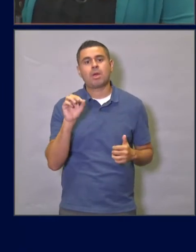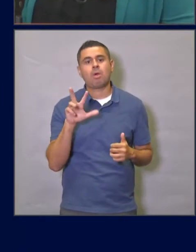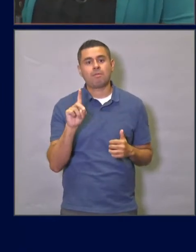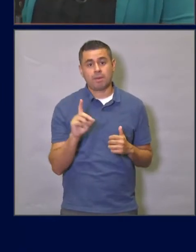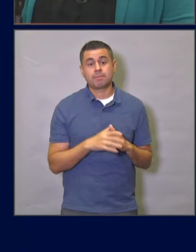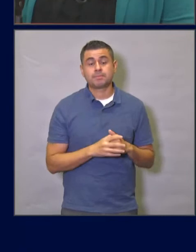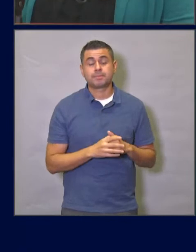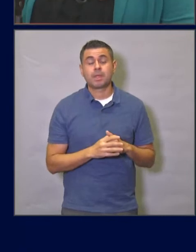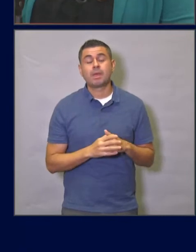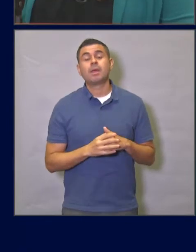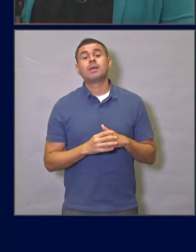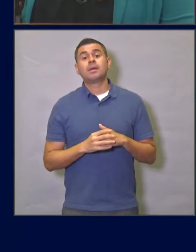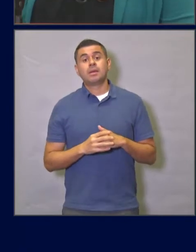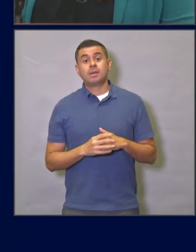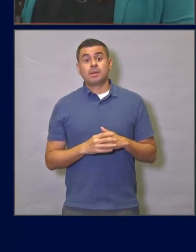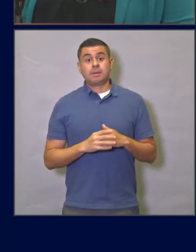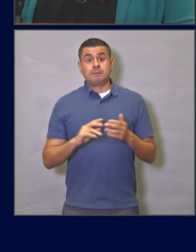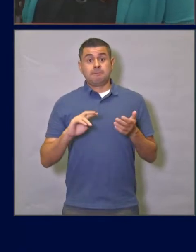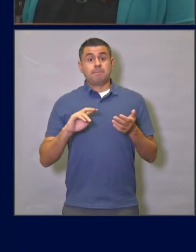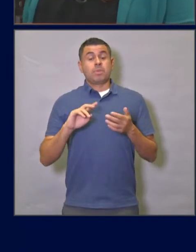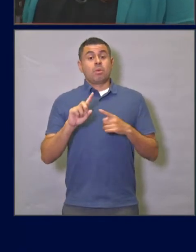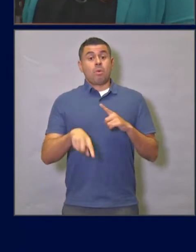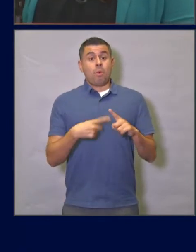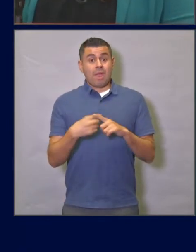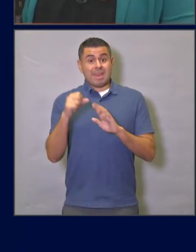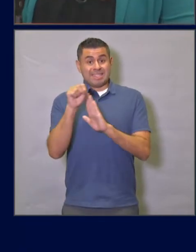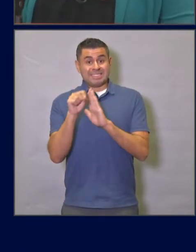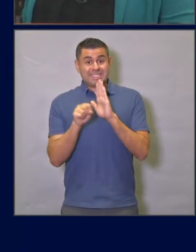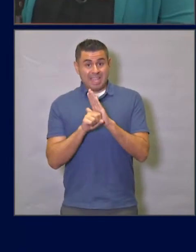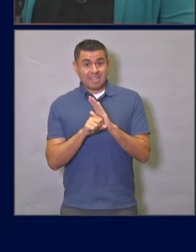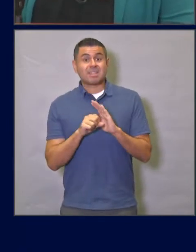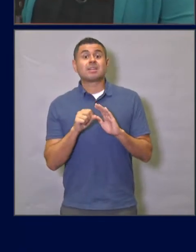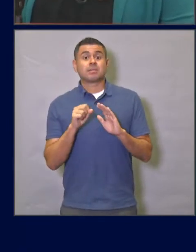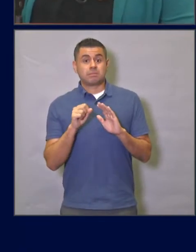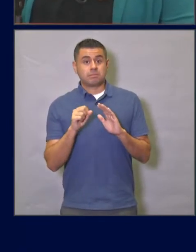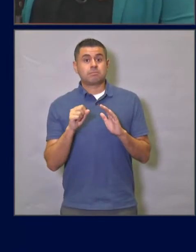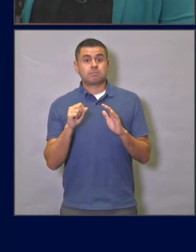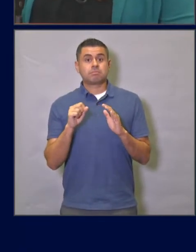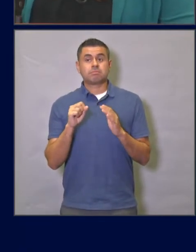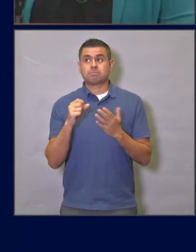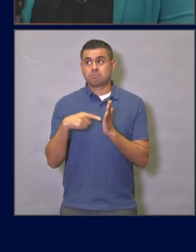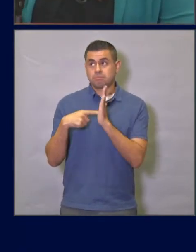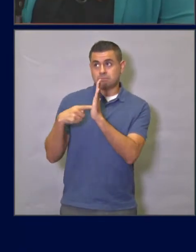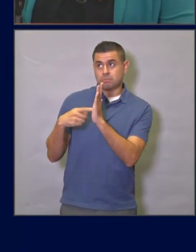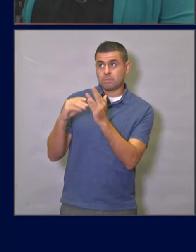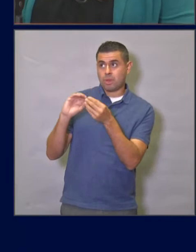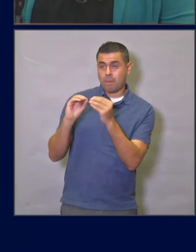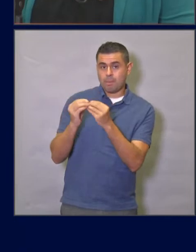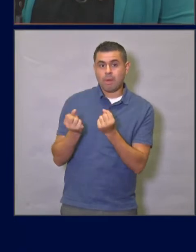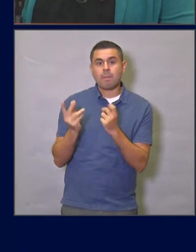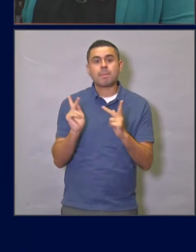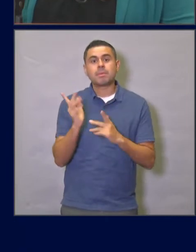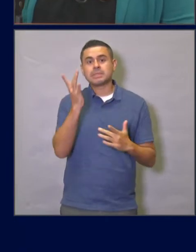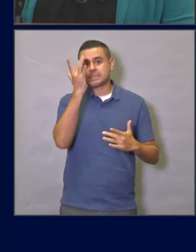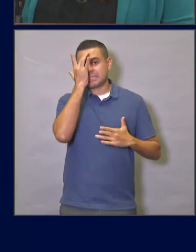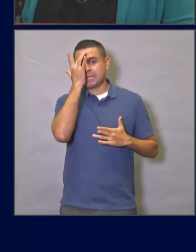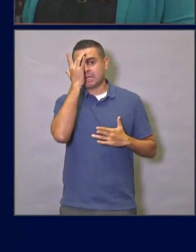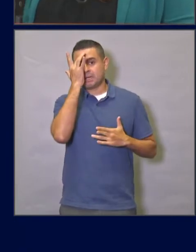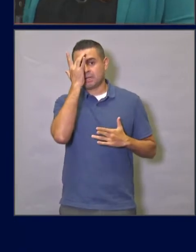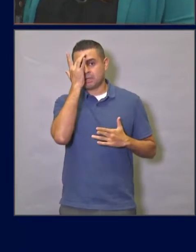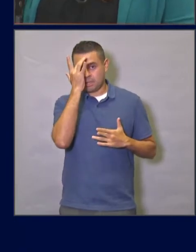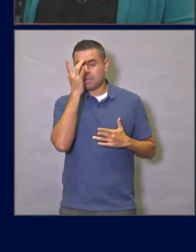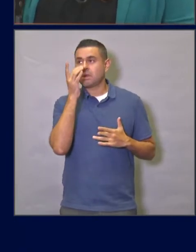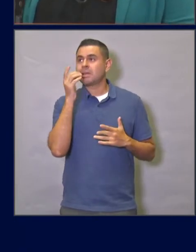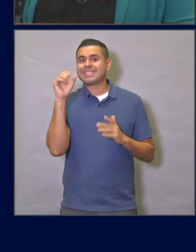opciones puede considerar un condado para reaperturas y actividades